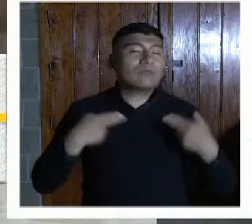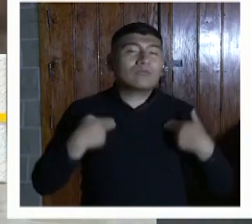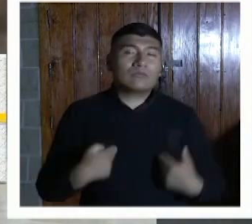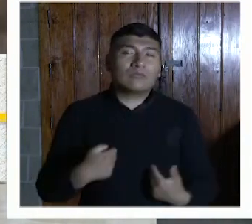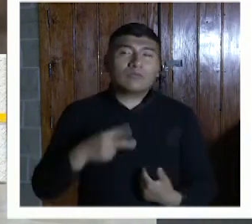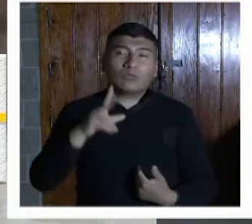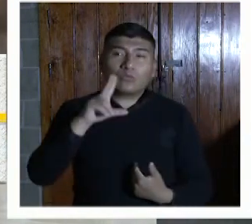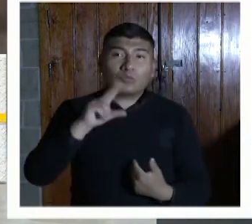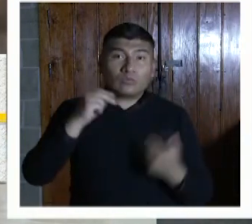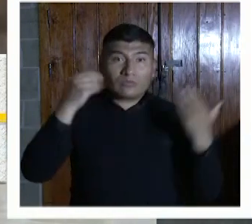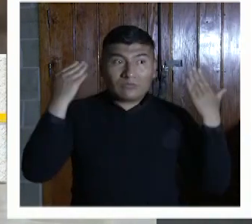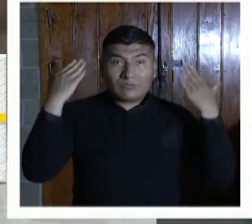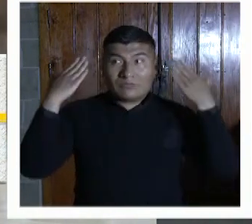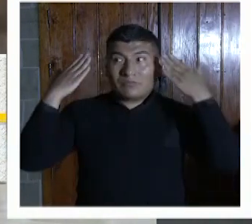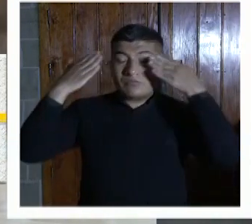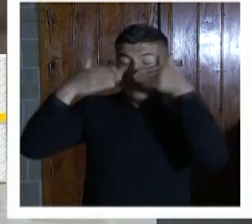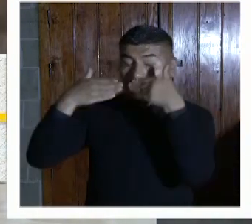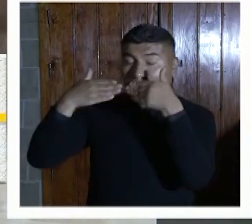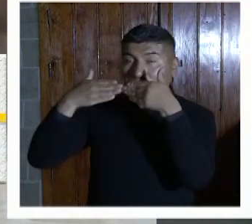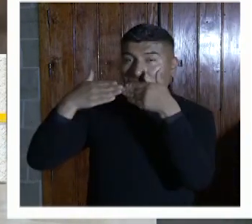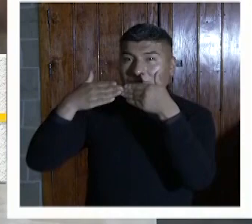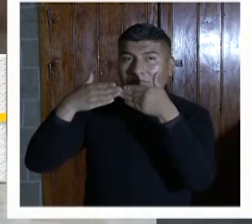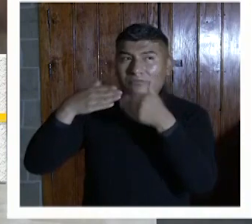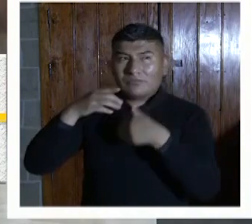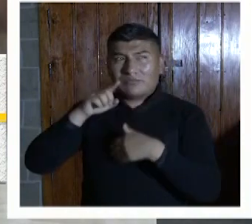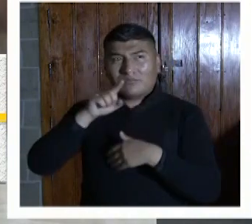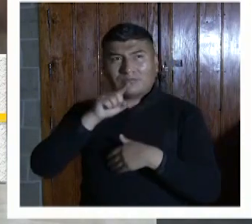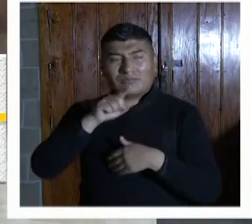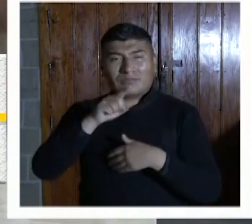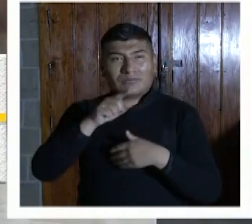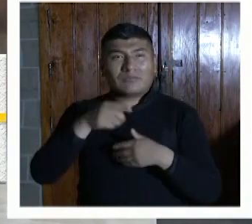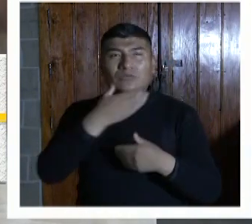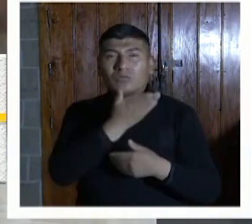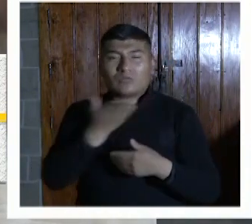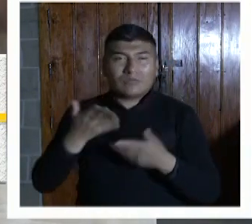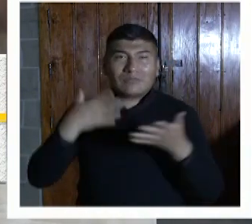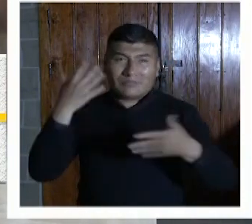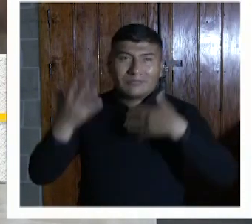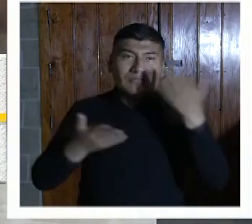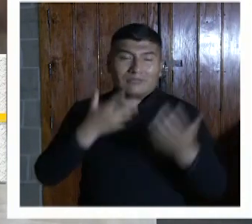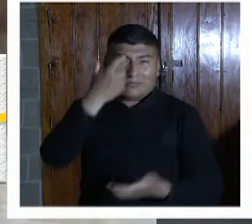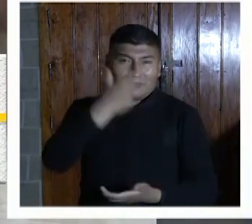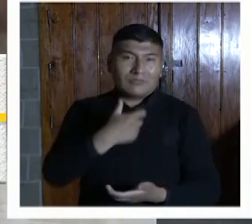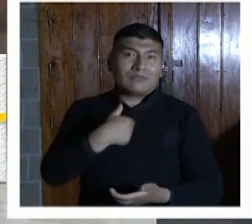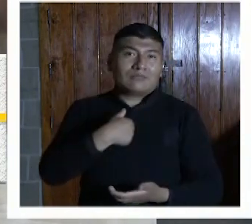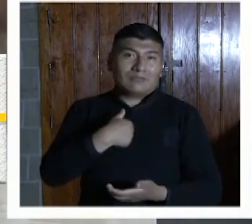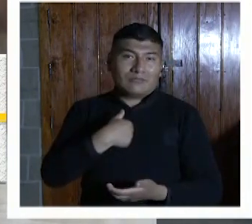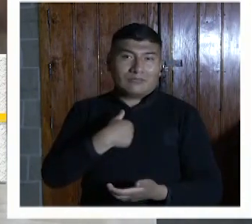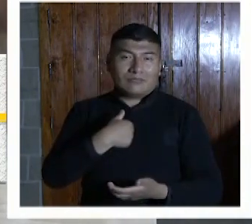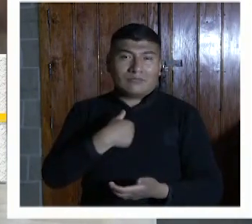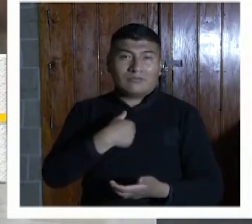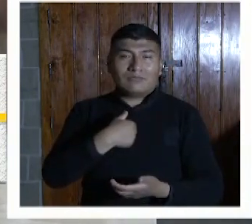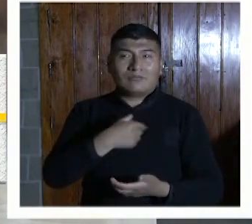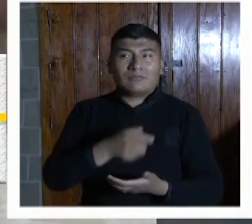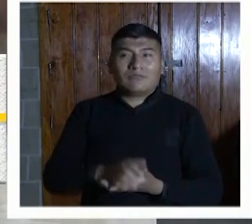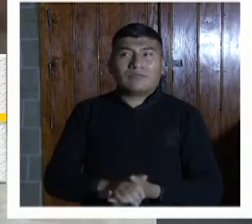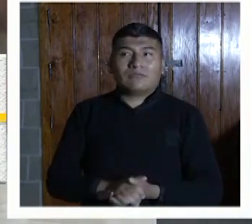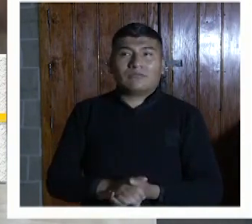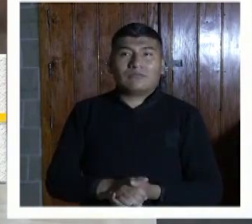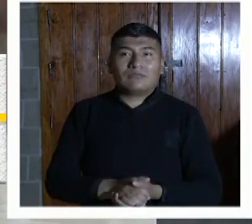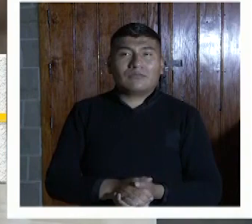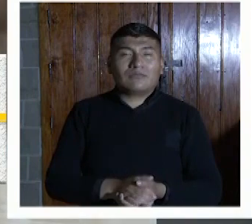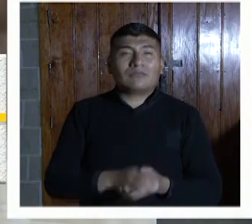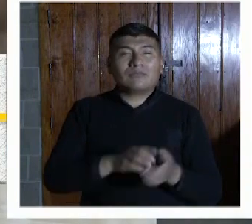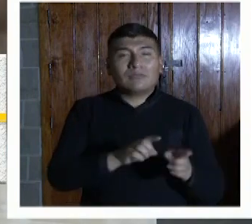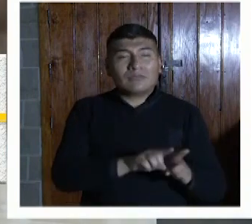desees nada de lo que te aleje de ese crecimiento. Va a costar, cuesta, pero hay que